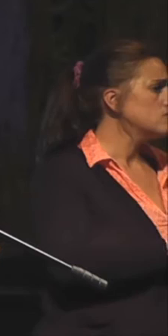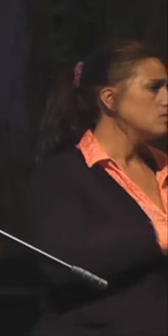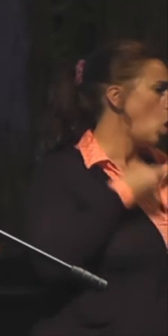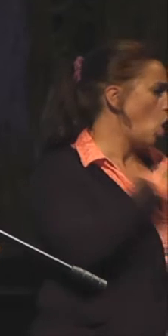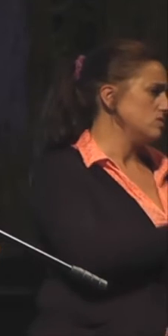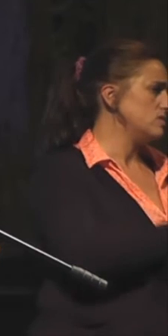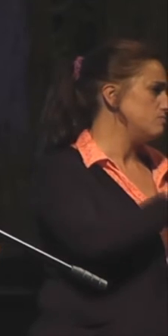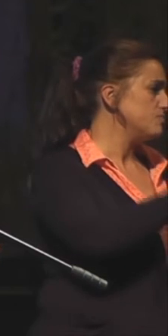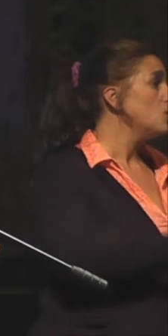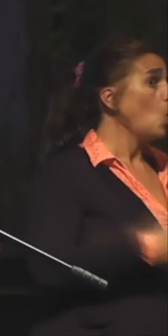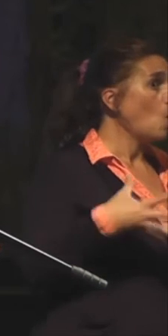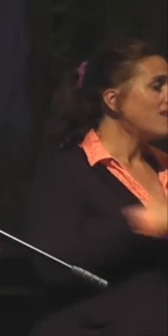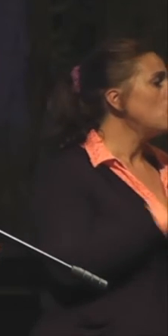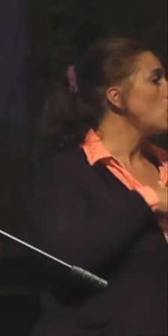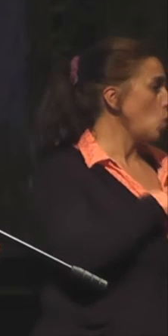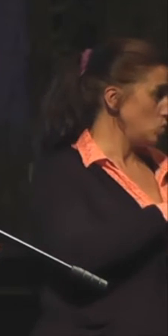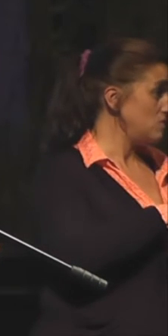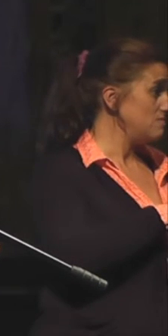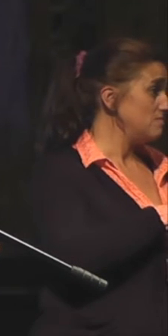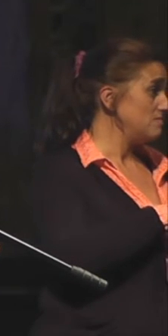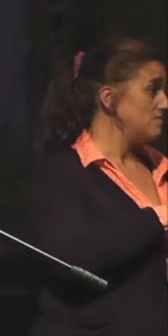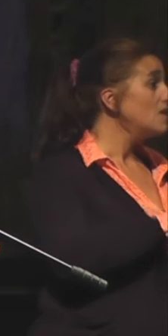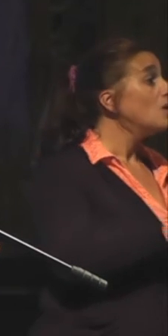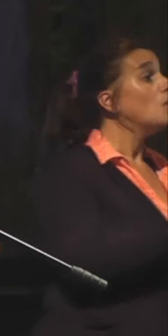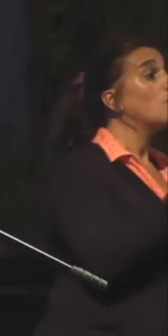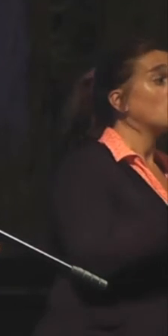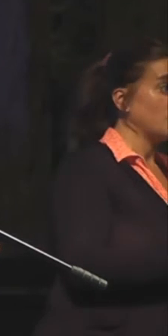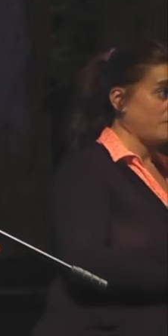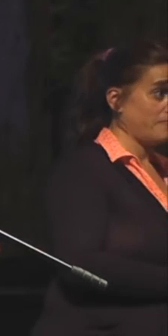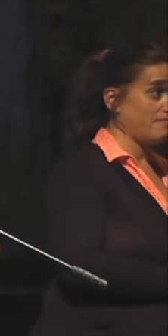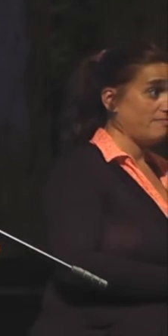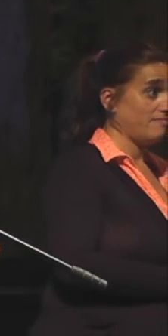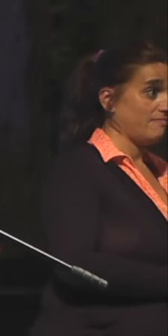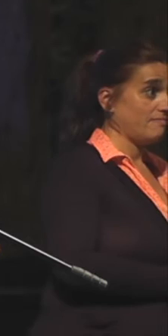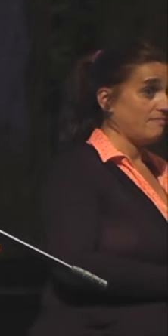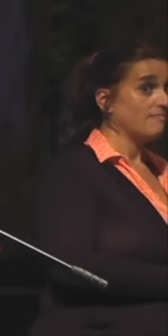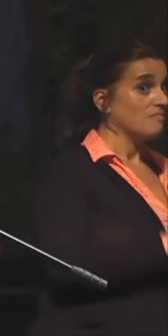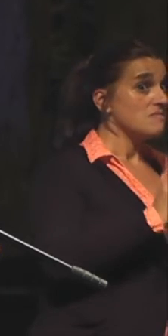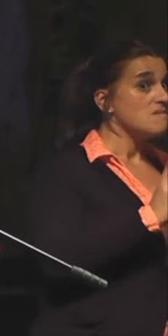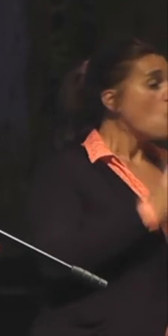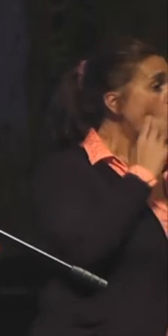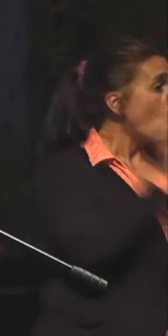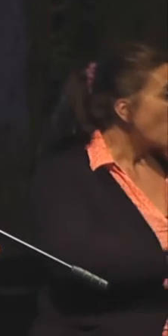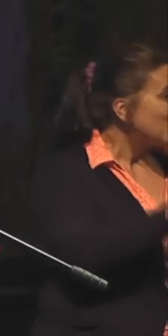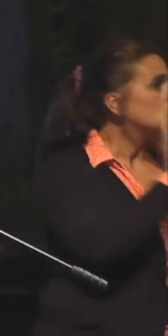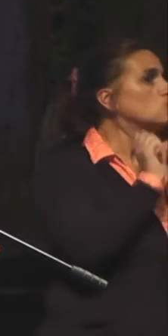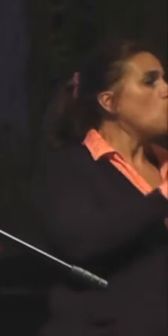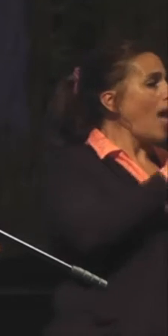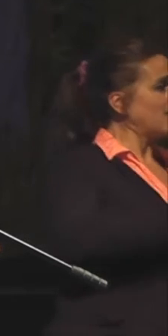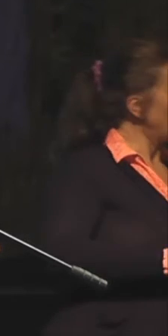un partido que incluye y por qué no analizando la vida de wilson y sus